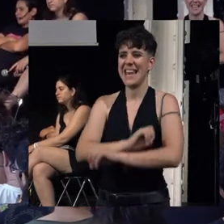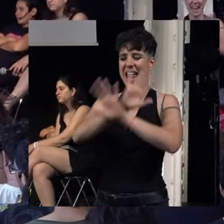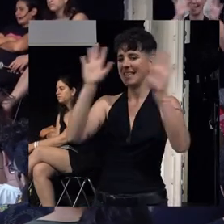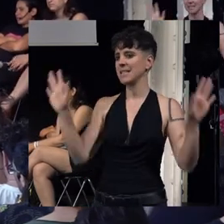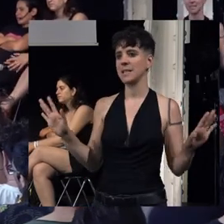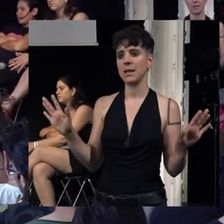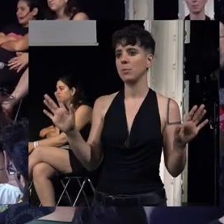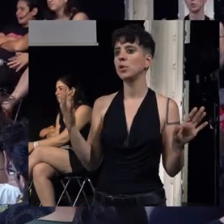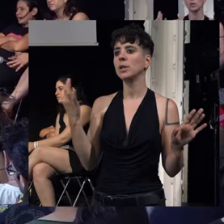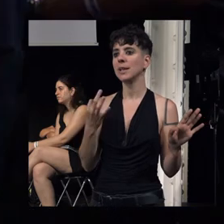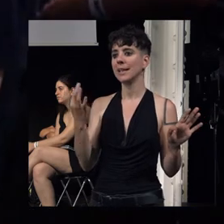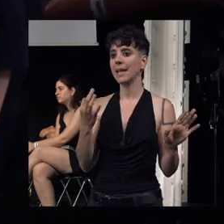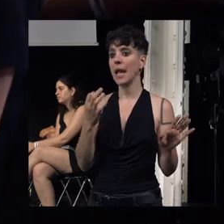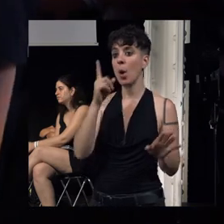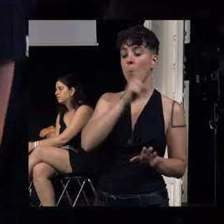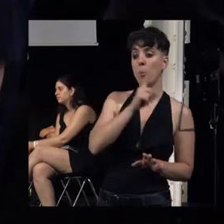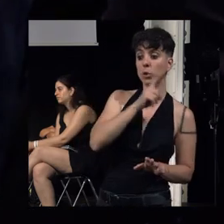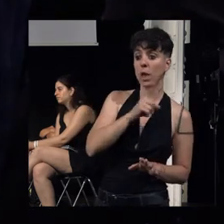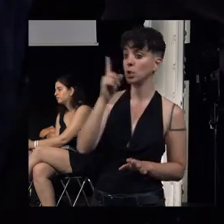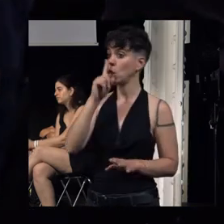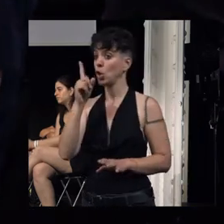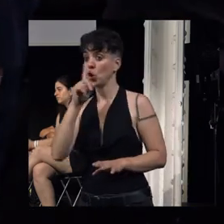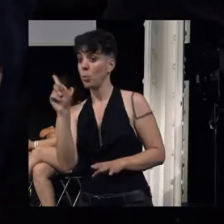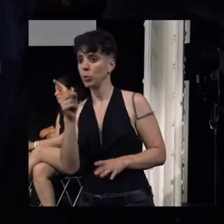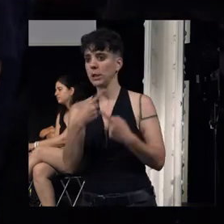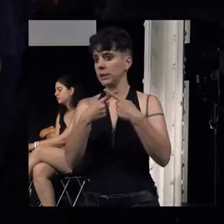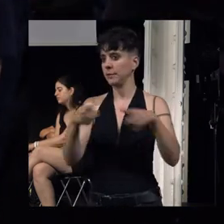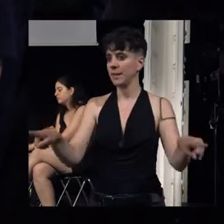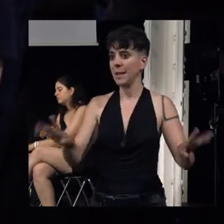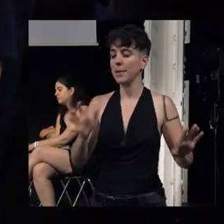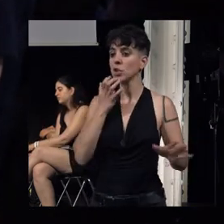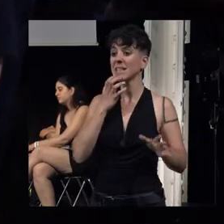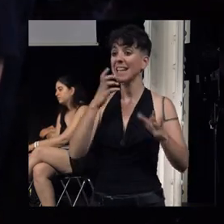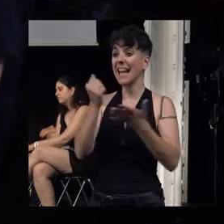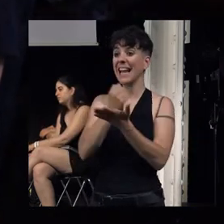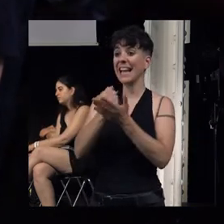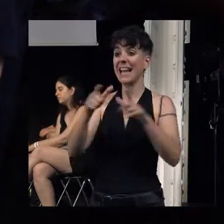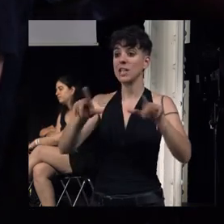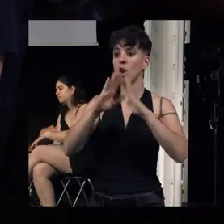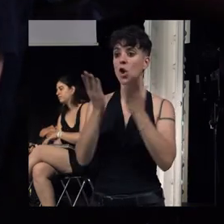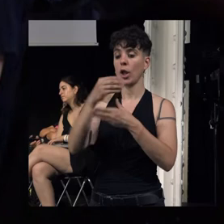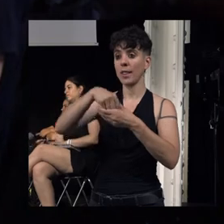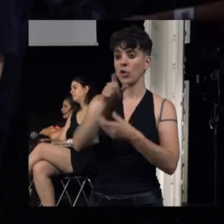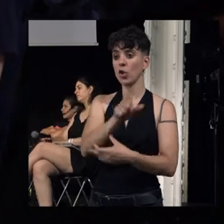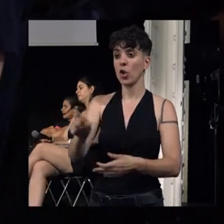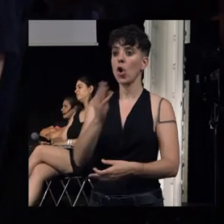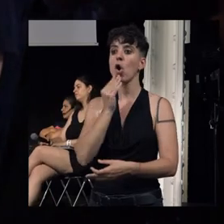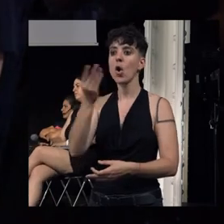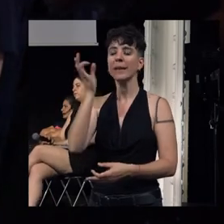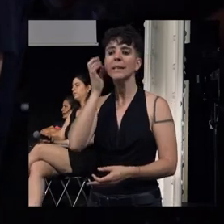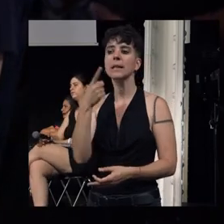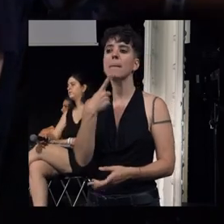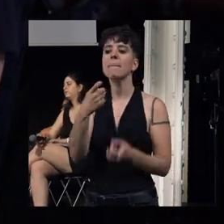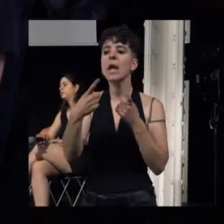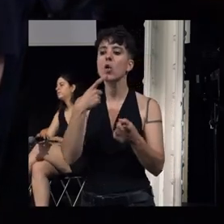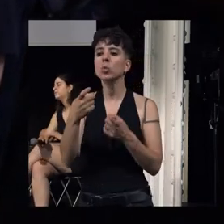diferencia entre las putas y las no putas, ¿no? Pero, por ejemplo, cuando trabajas en aula con chavalas jóvenes y les preguntas a cuántas les han llamado putas y